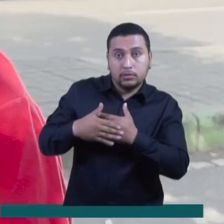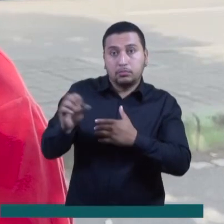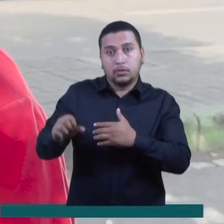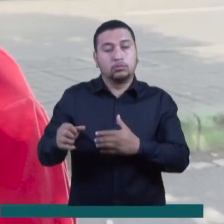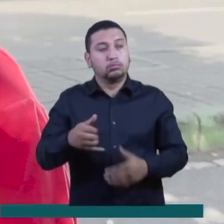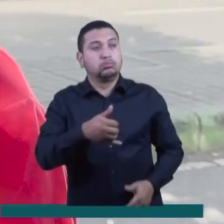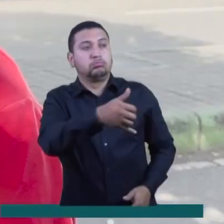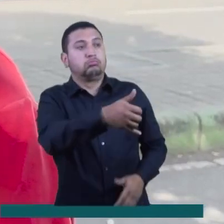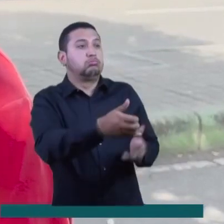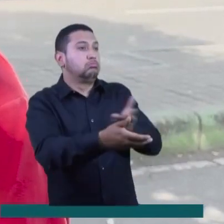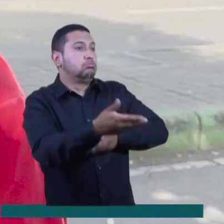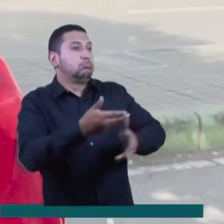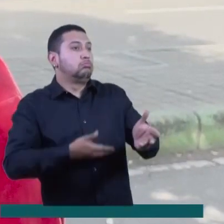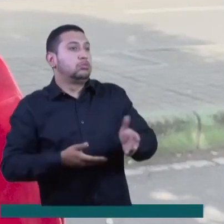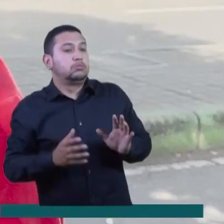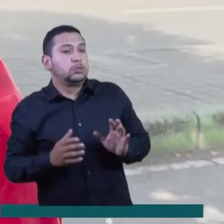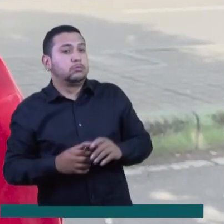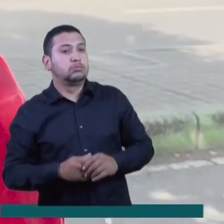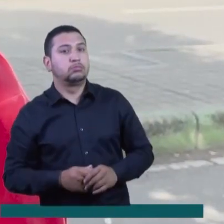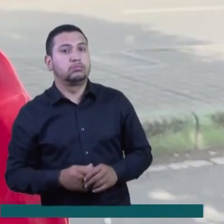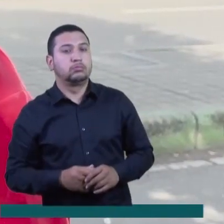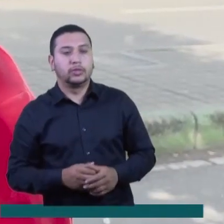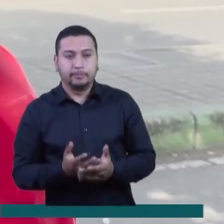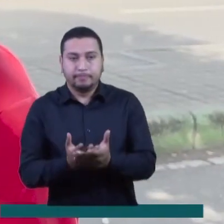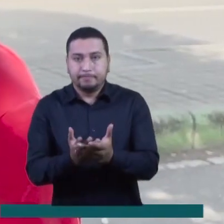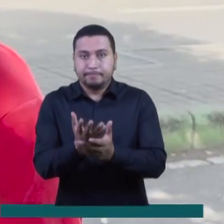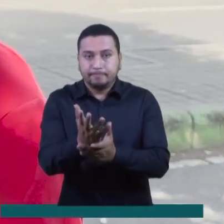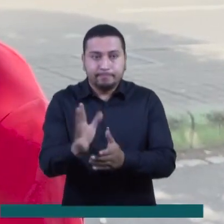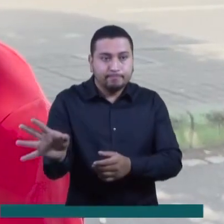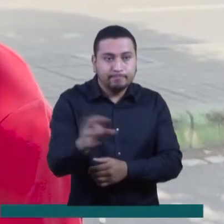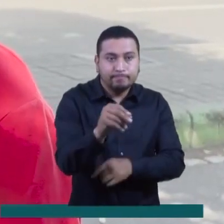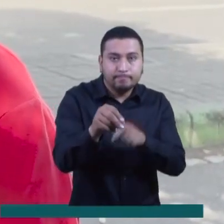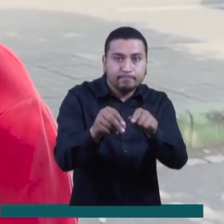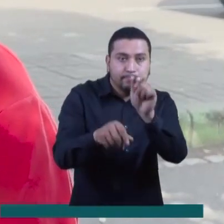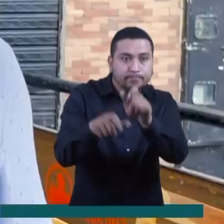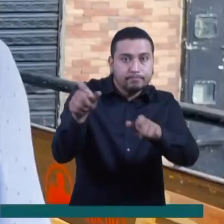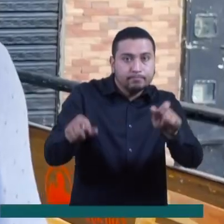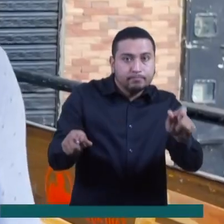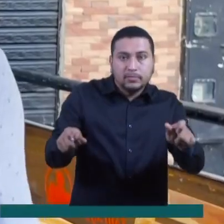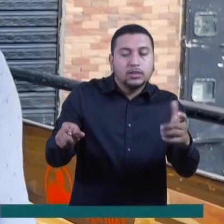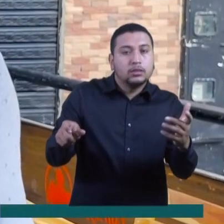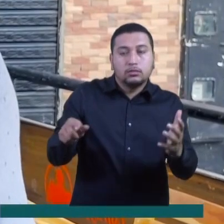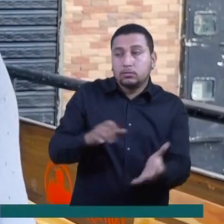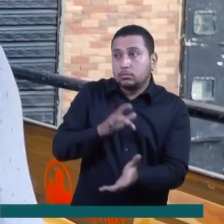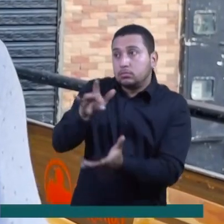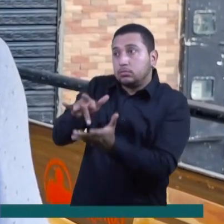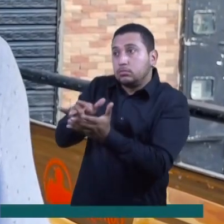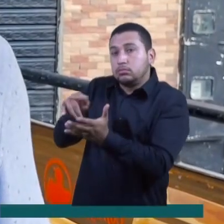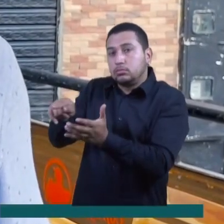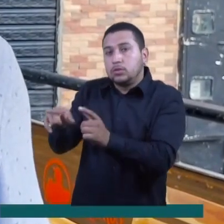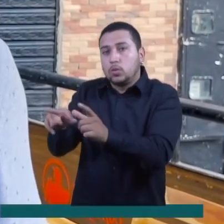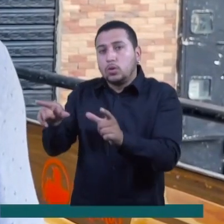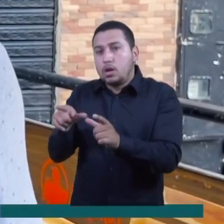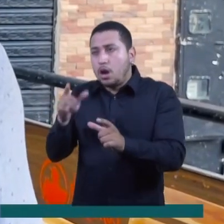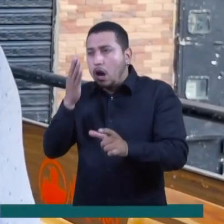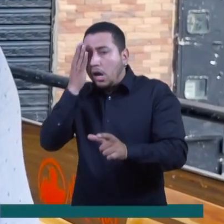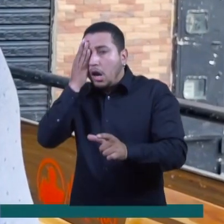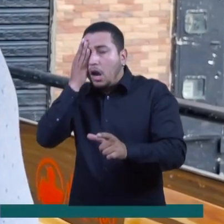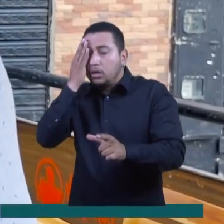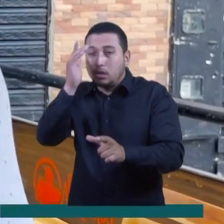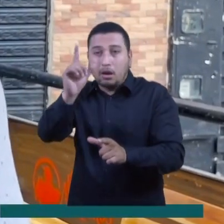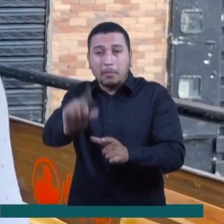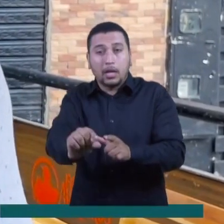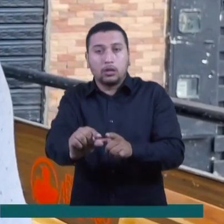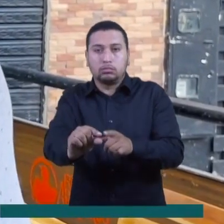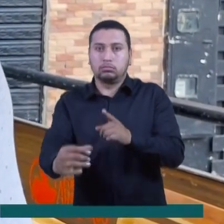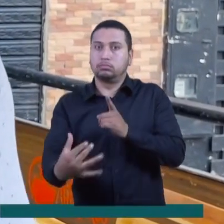no le va a salir si le sale malo pues tiene que decir a cambiarlo no lo compro recomendar ya toda la gente que compre en sitios